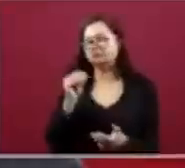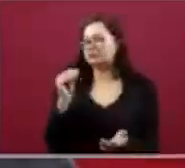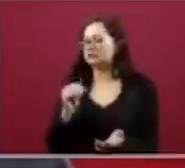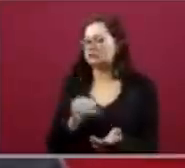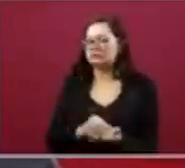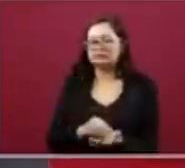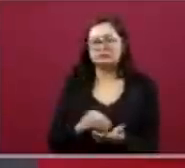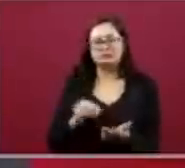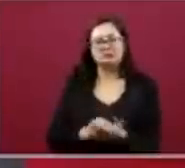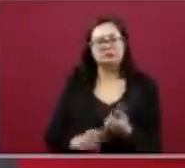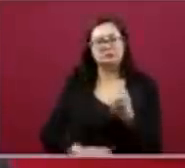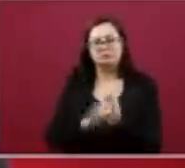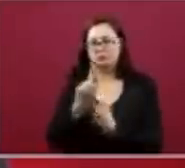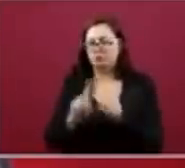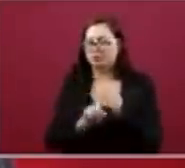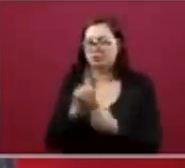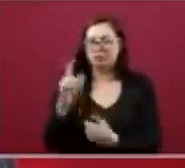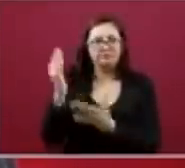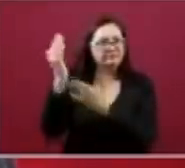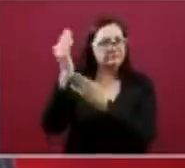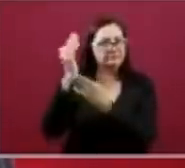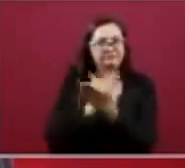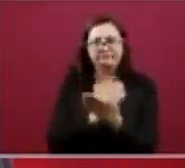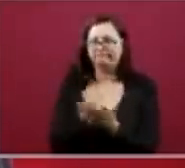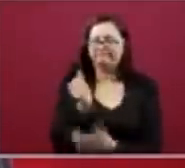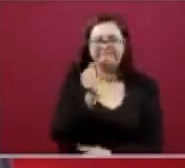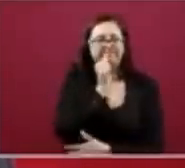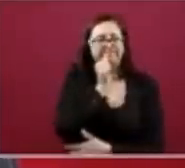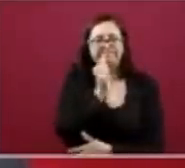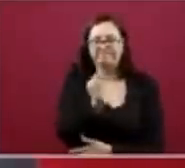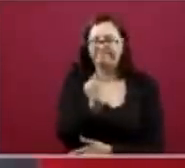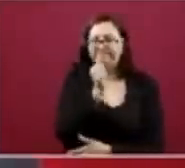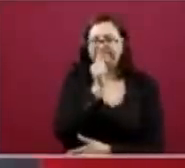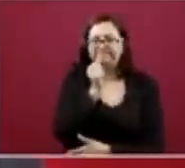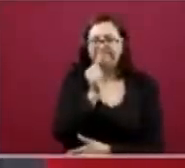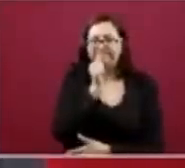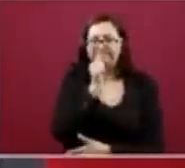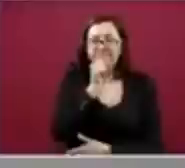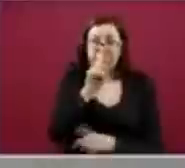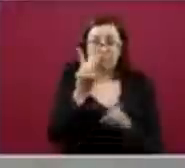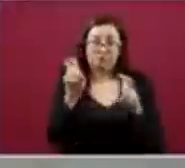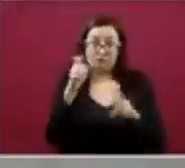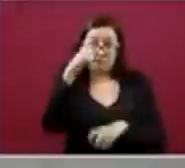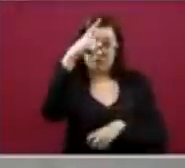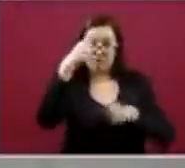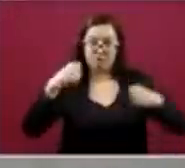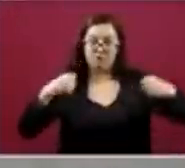lograr una disminución en la incidencia delictiva. Hablando de la frontera,